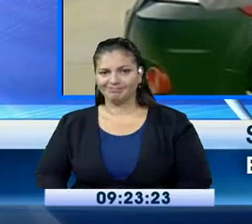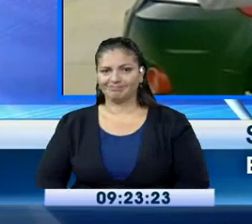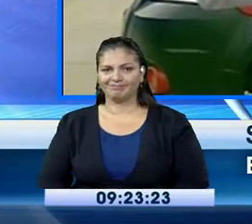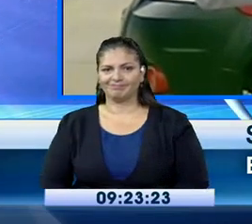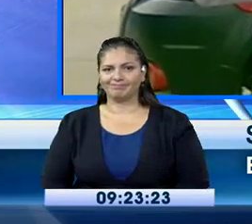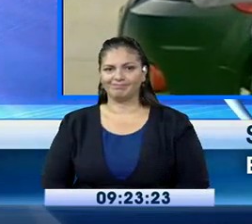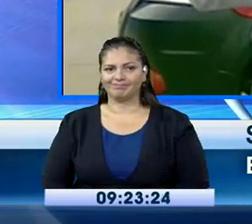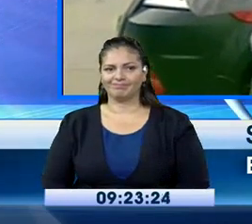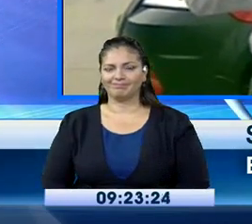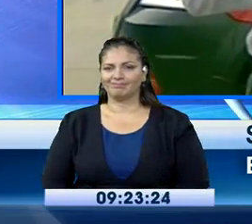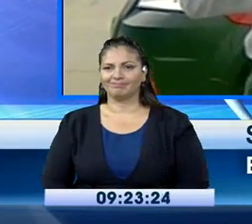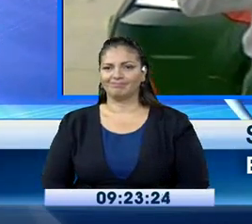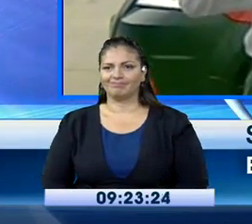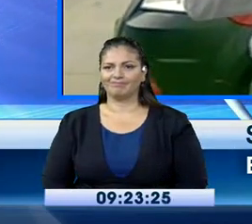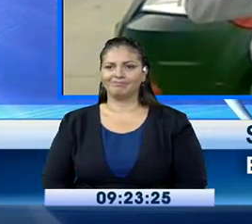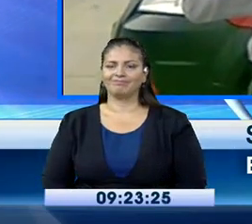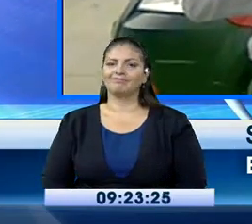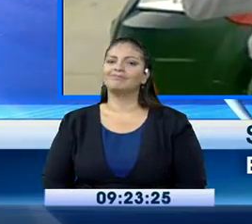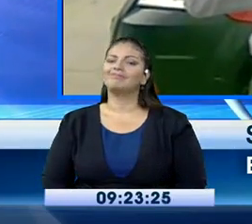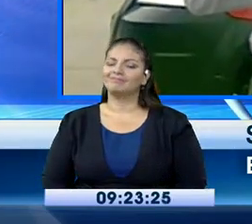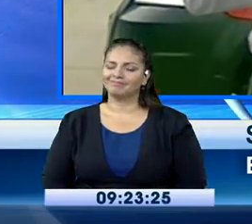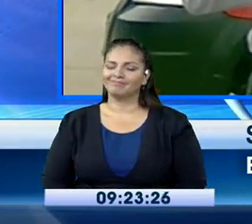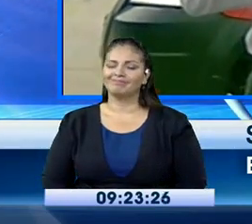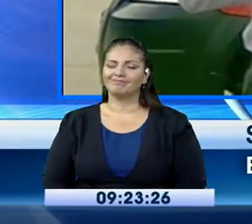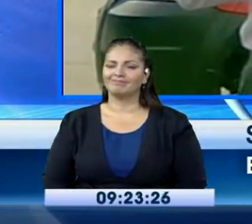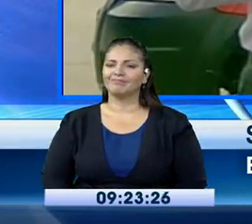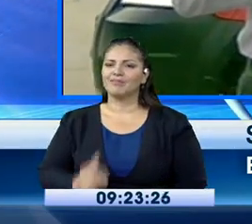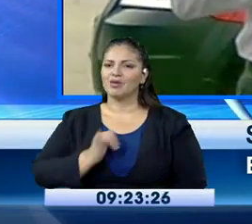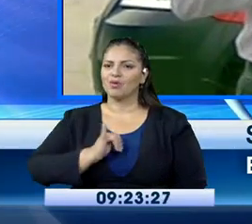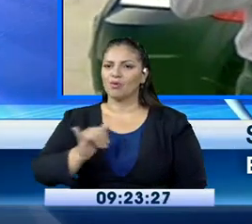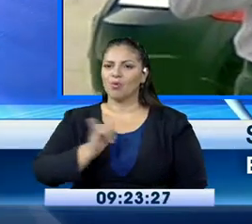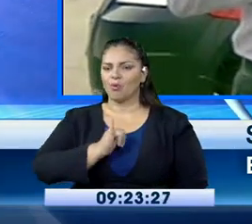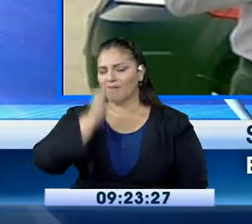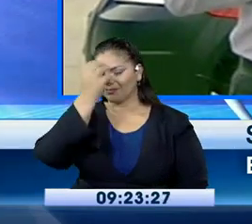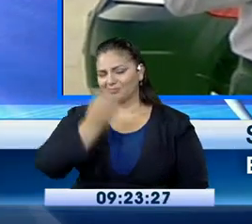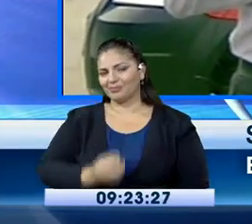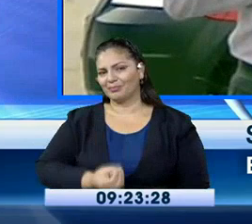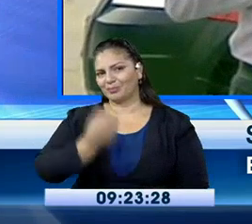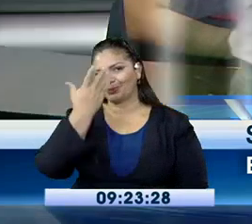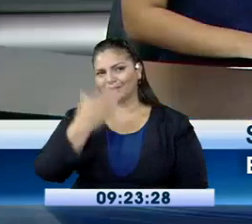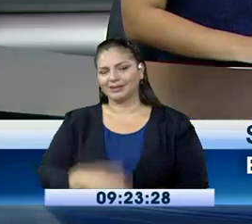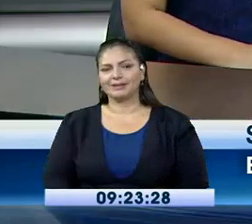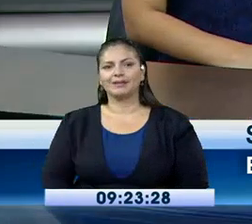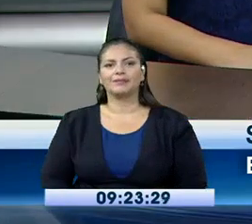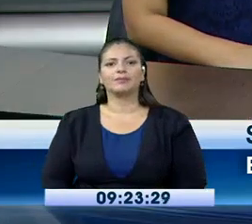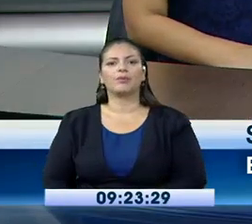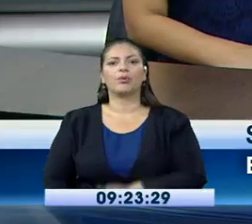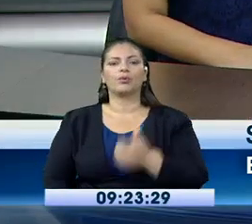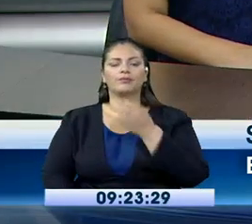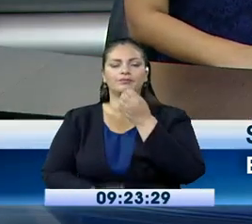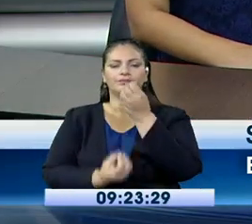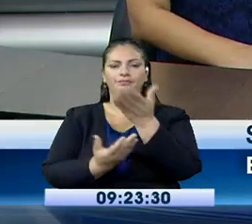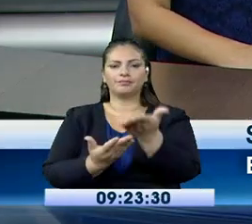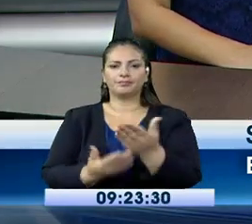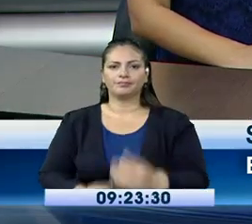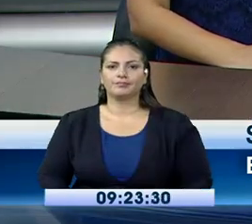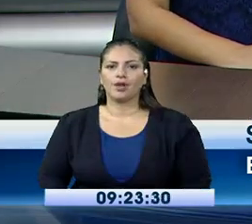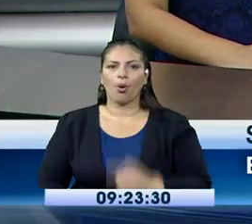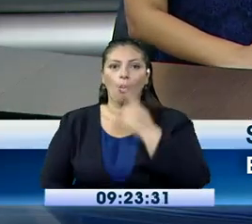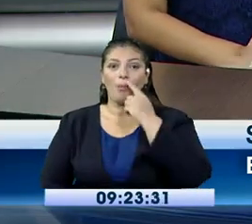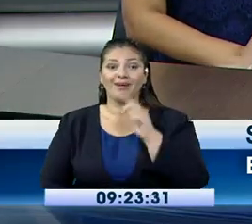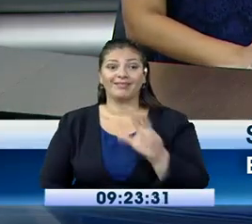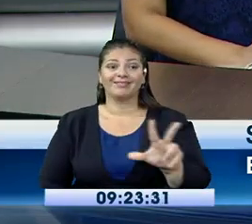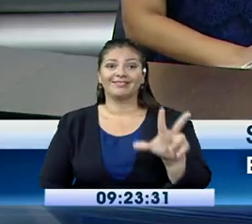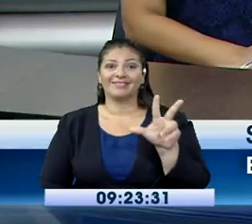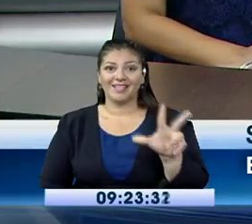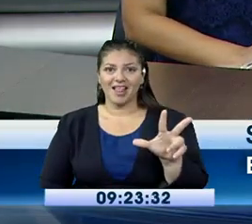días, José. Un buen fin de semana para ti también. Gracias. Vamos con otra información. Tres sujetos que intentaron escapar de un